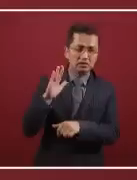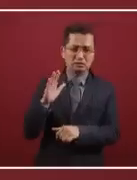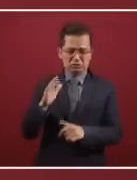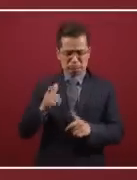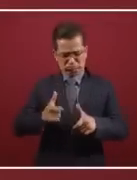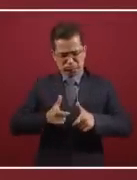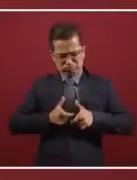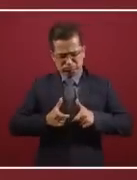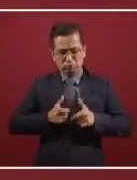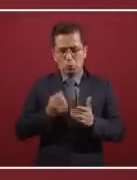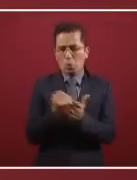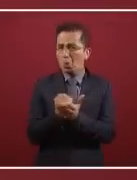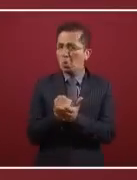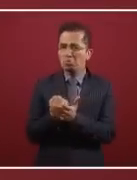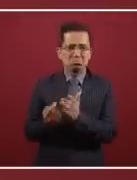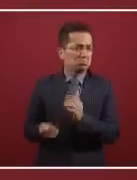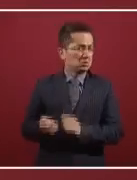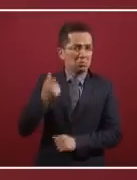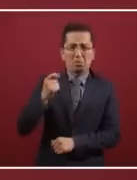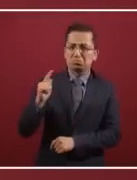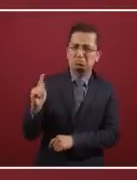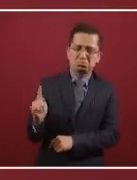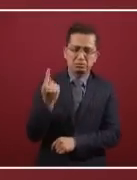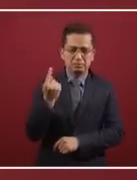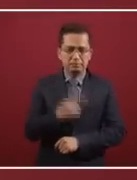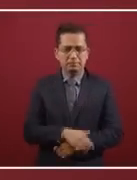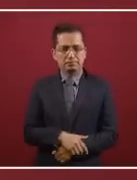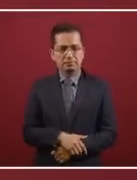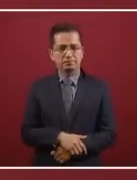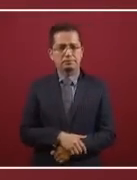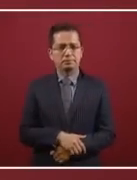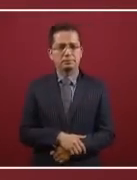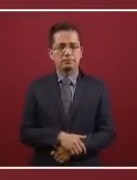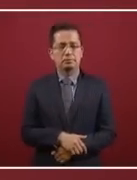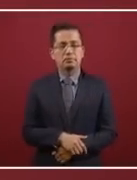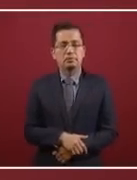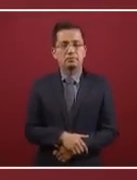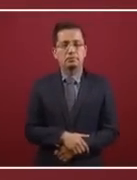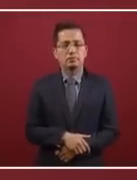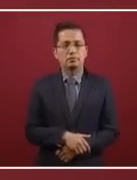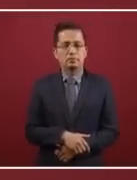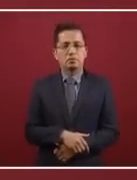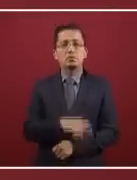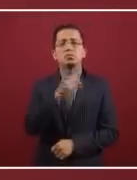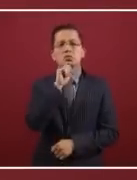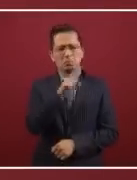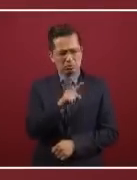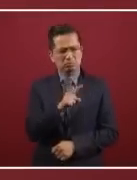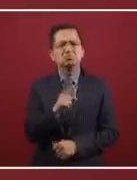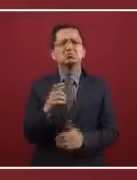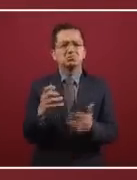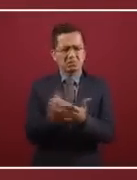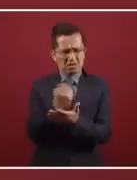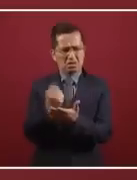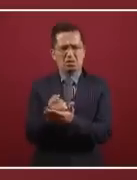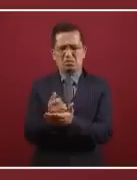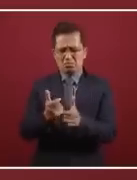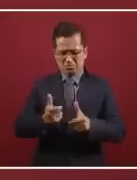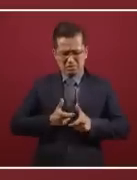y se obtuvieron muchas medallas.